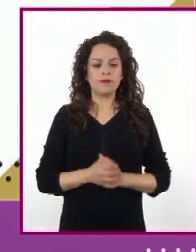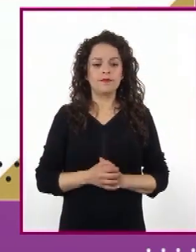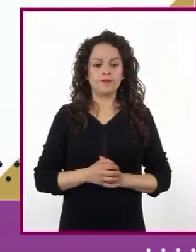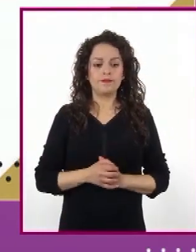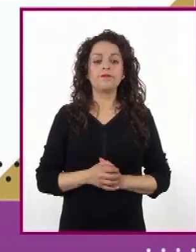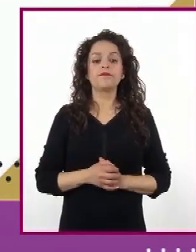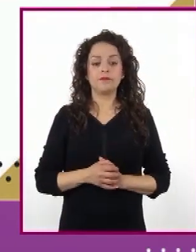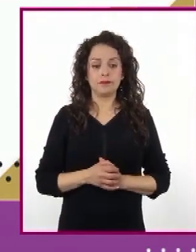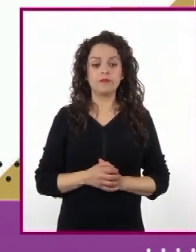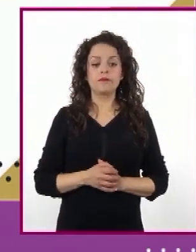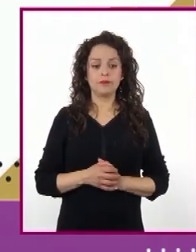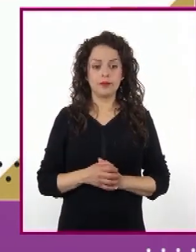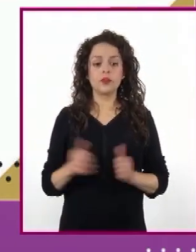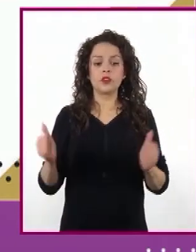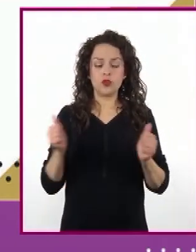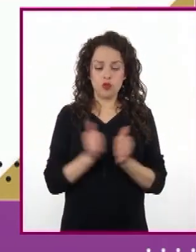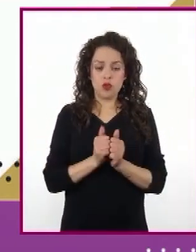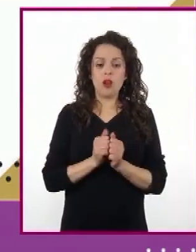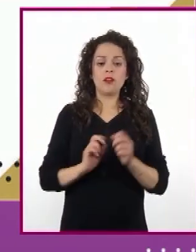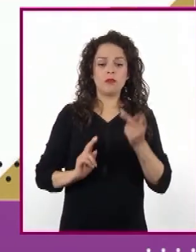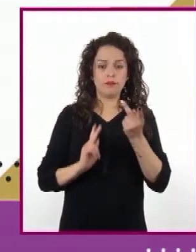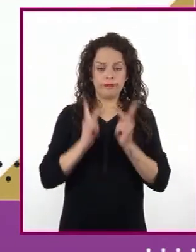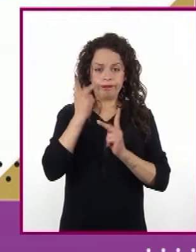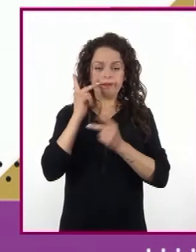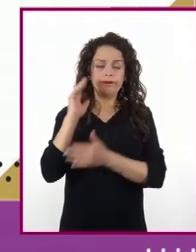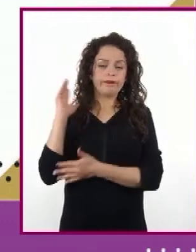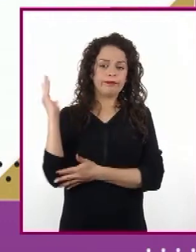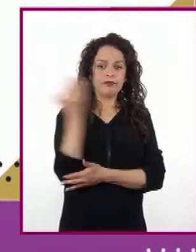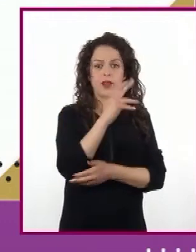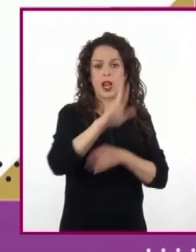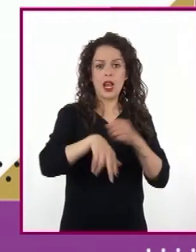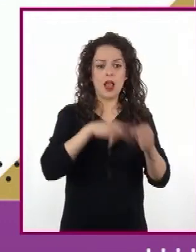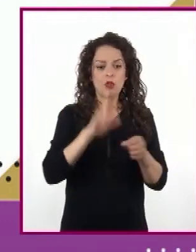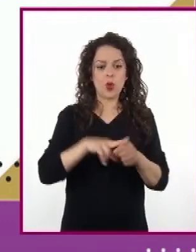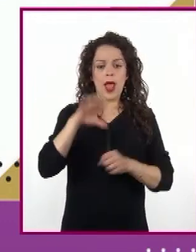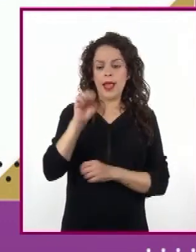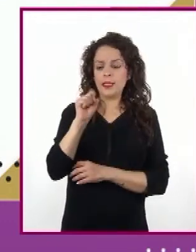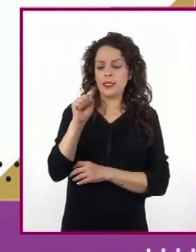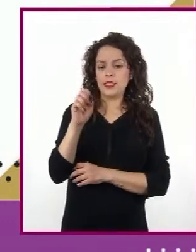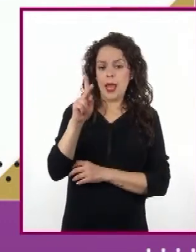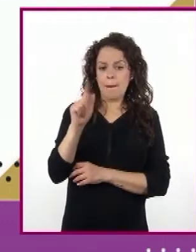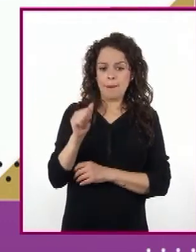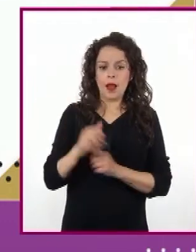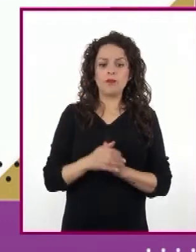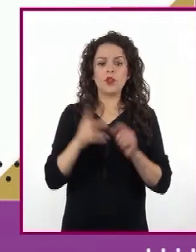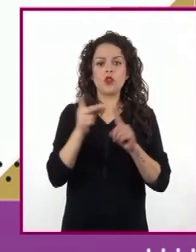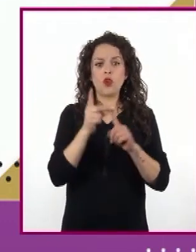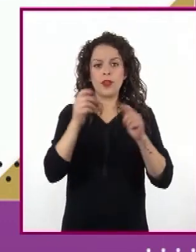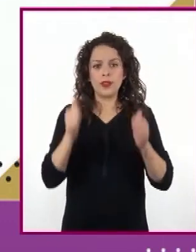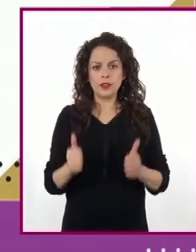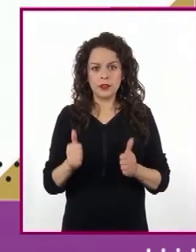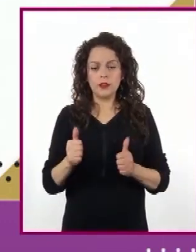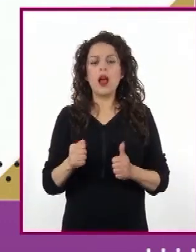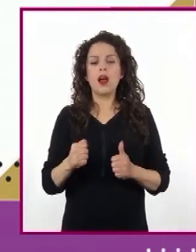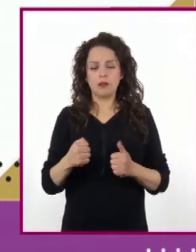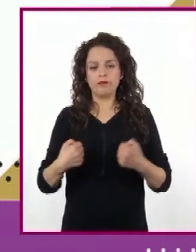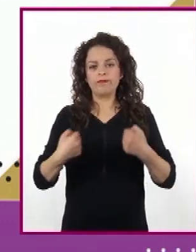son escasas, con vegetación natural de estepa. Se localiza en los límites de los